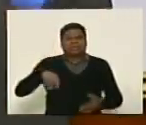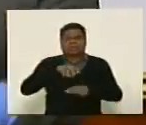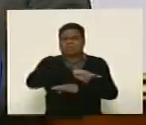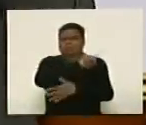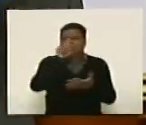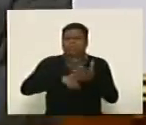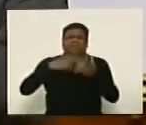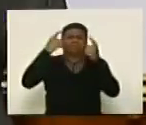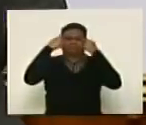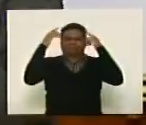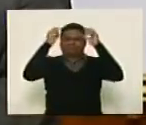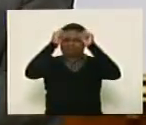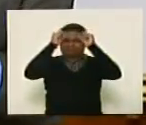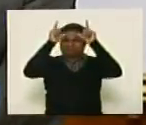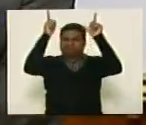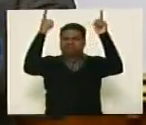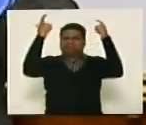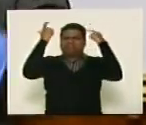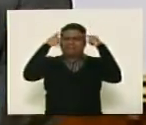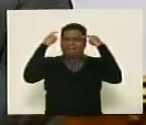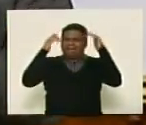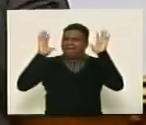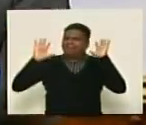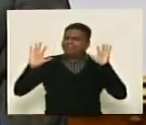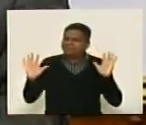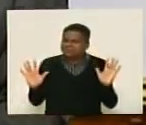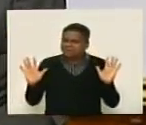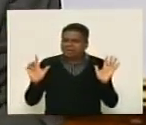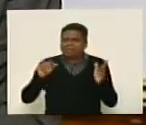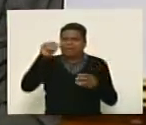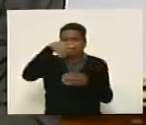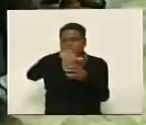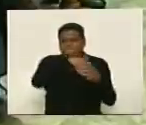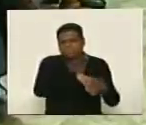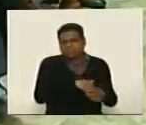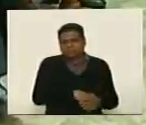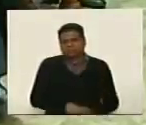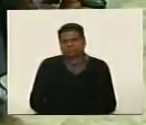conocimiento y por eso votó mayoritariamente por esta Asamblea Nacional Constituyente.